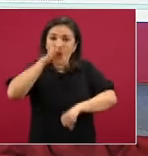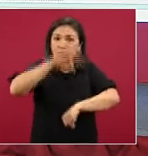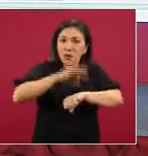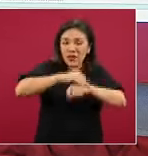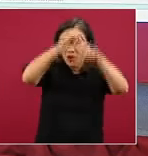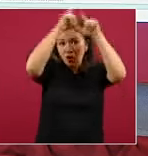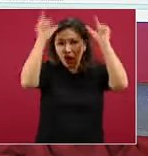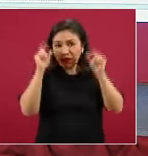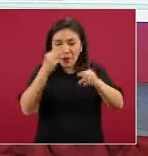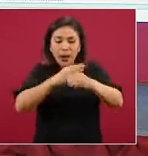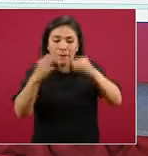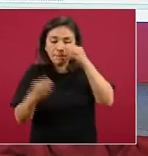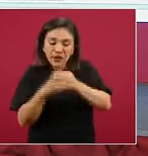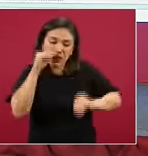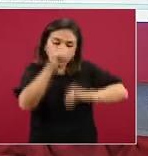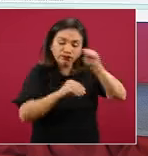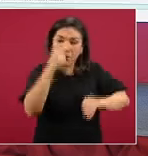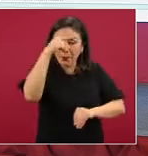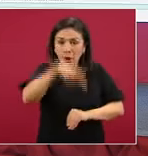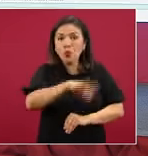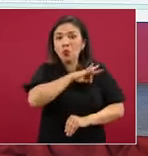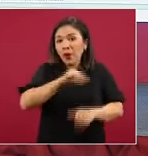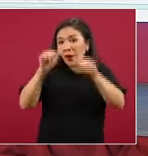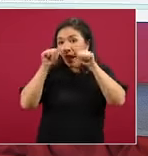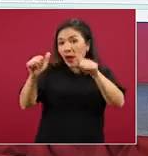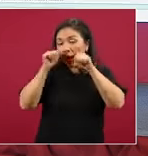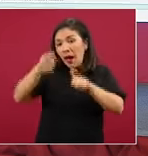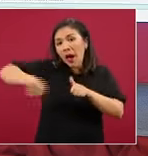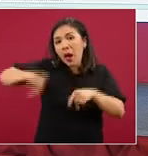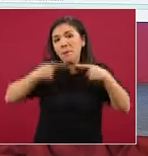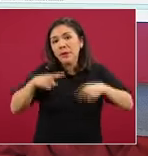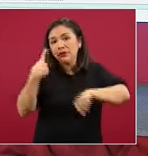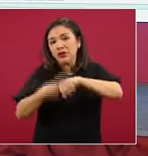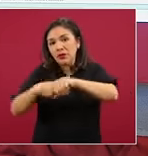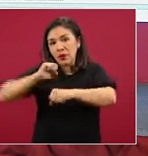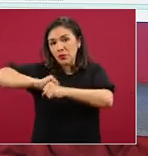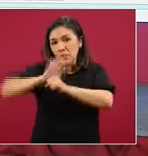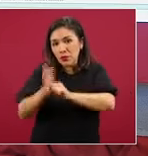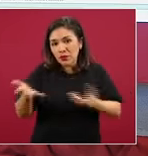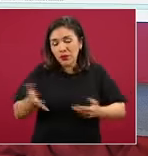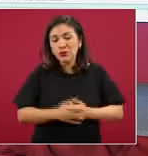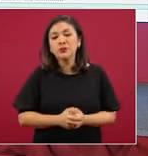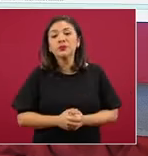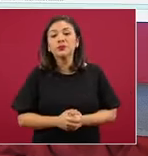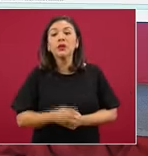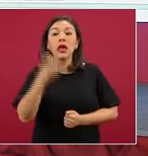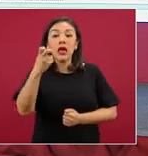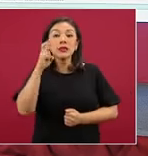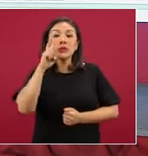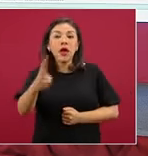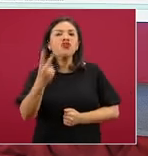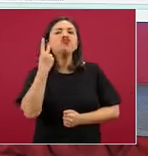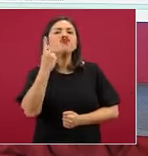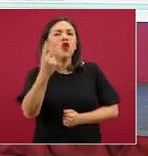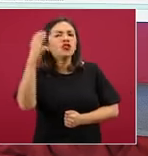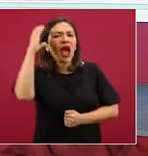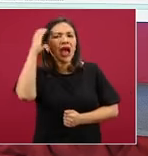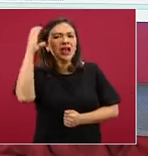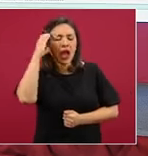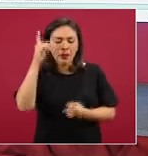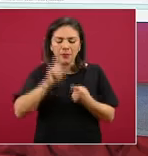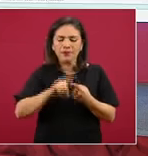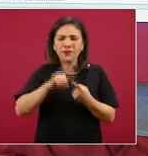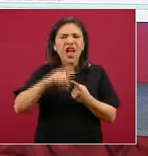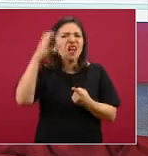y equipamiento para la atención de pacientes con COVID. Aquí reflejamos dos tipos de camas: las